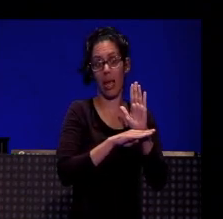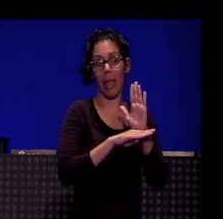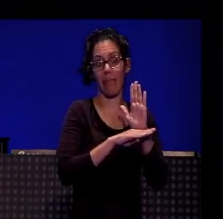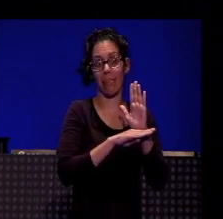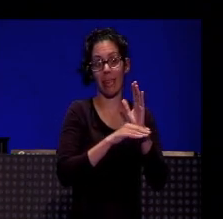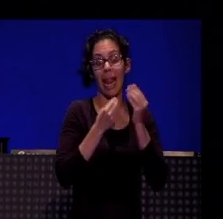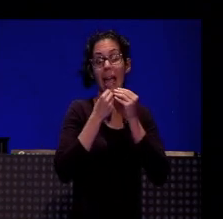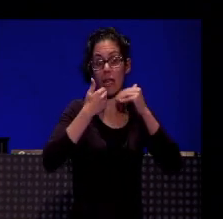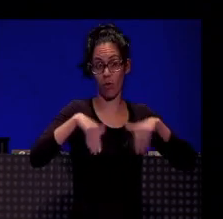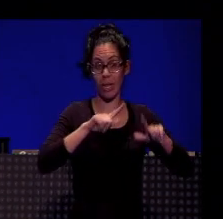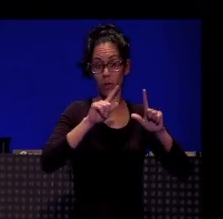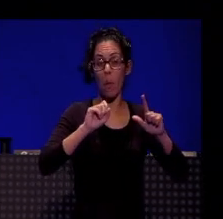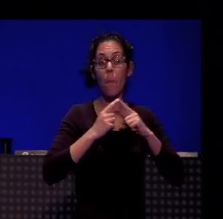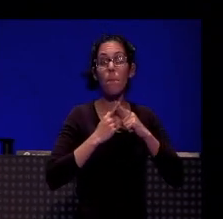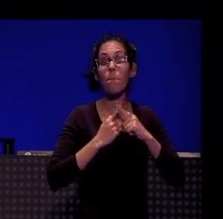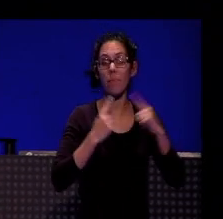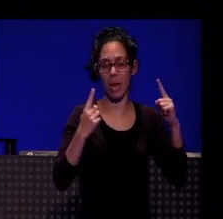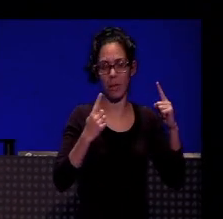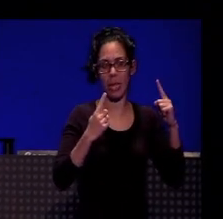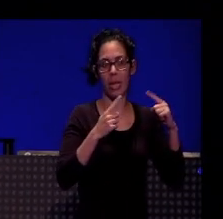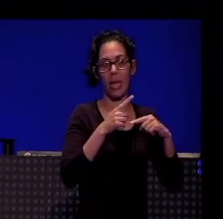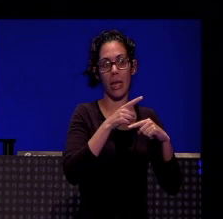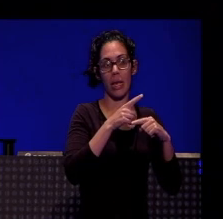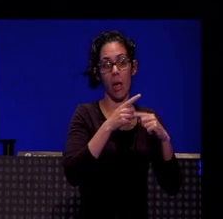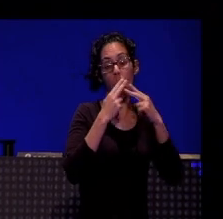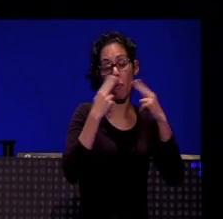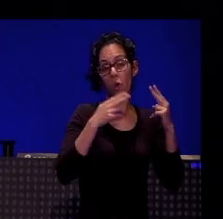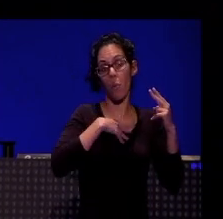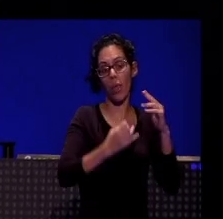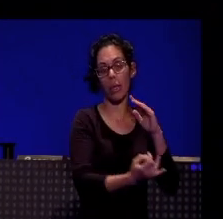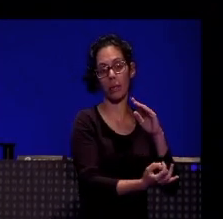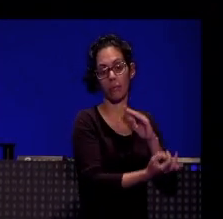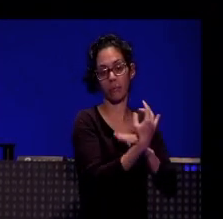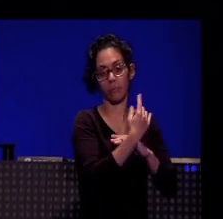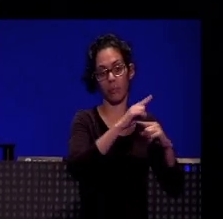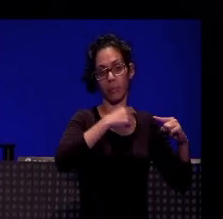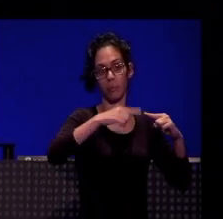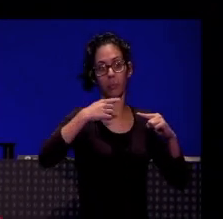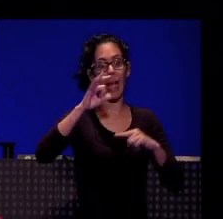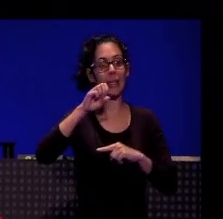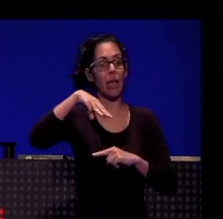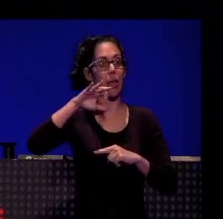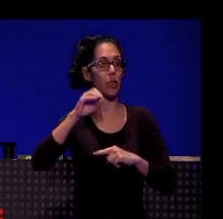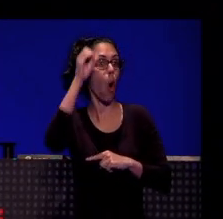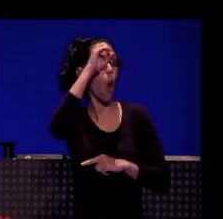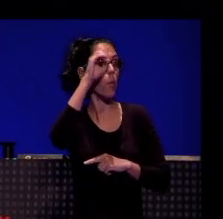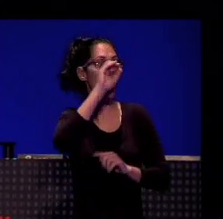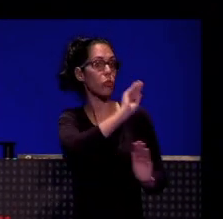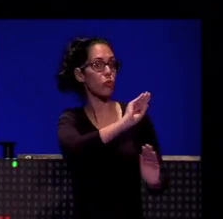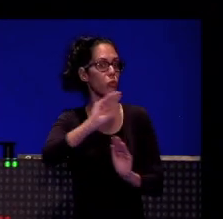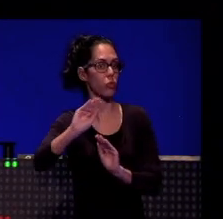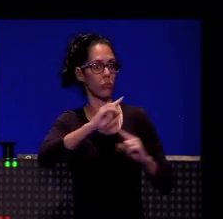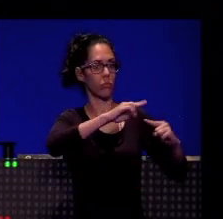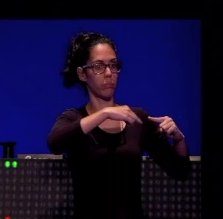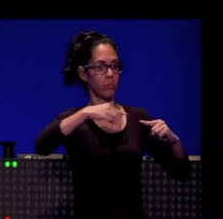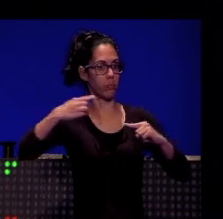televisión en la primera vez que la gente podía enviar sms es opinando sobre el programa y para nosotros era alucinante claro